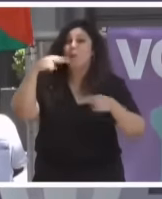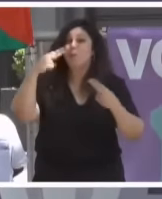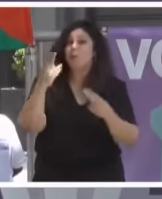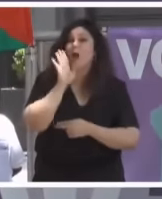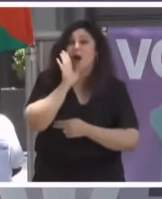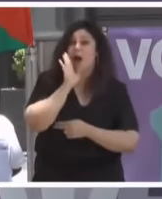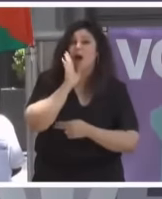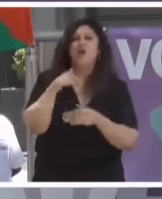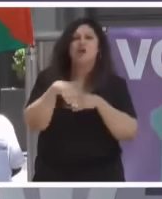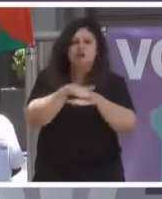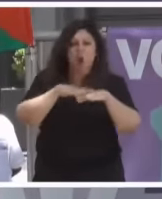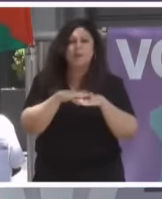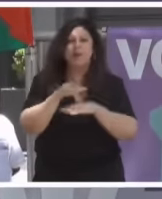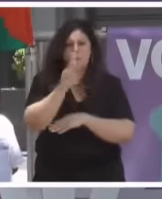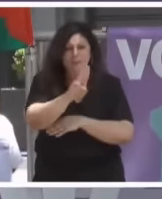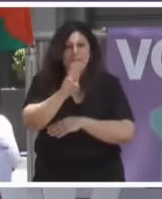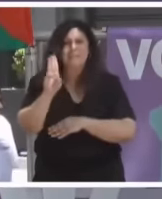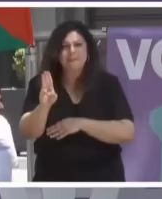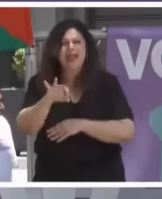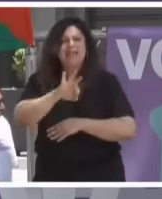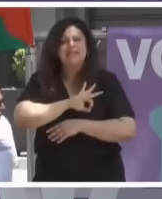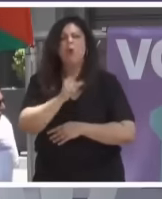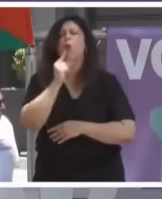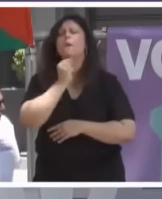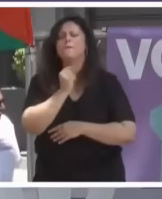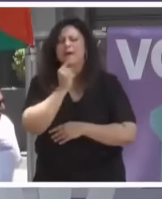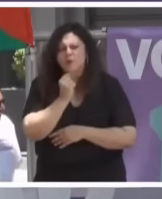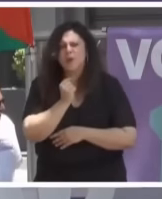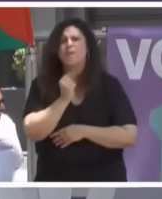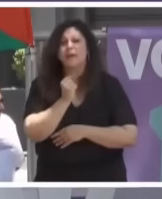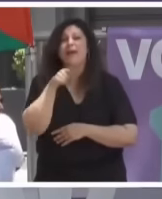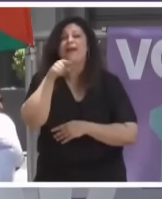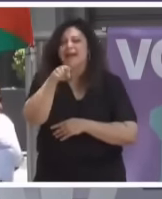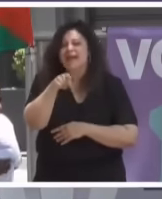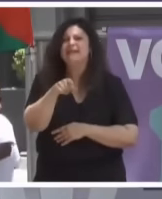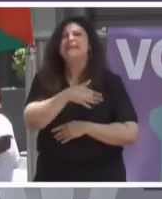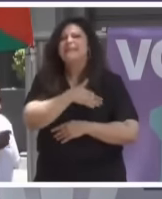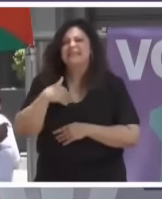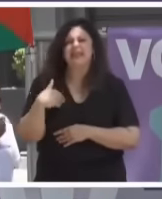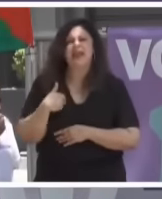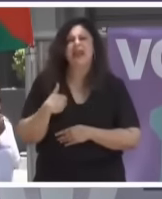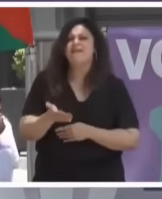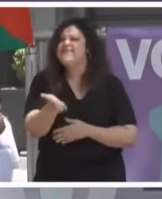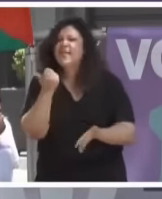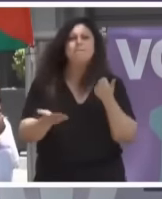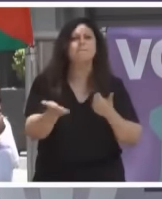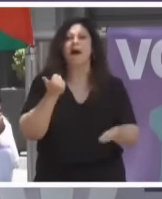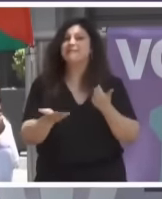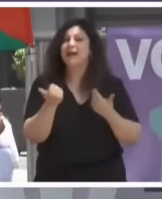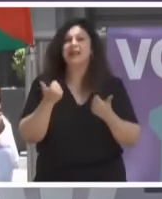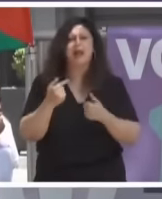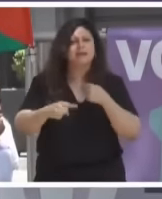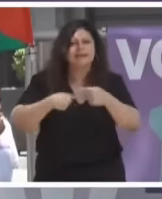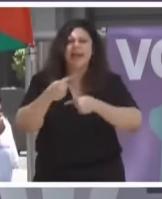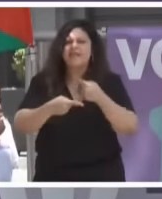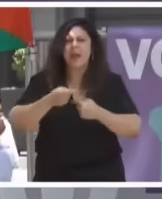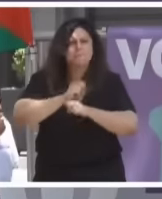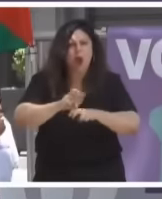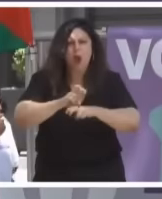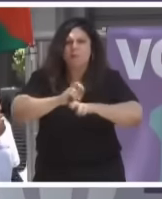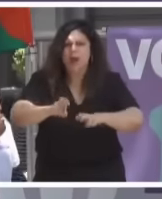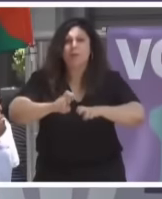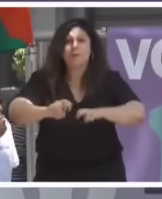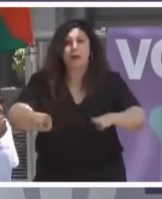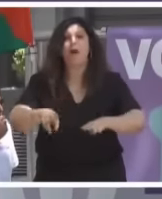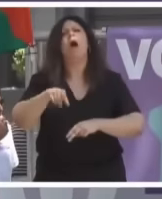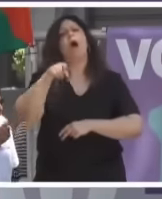del Partido Popular, el señor Juan Manuel Moreno Bonilla, se está empeñando en desmantelar día tras día, día tras día. Y